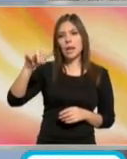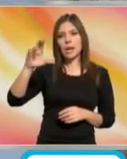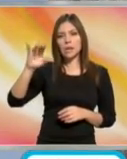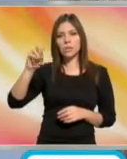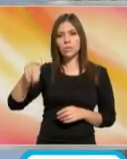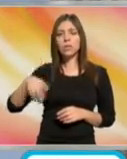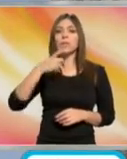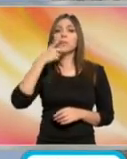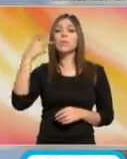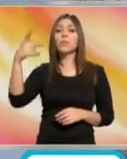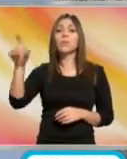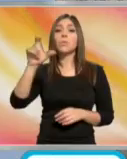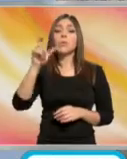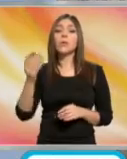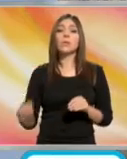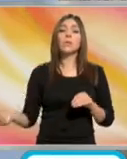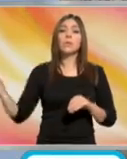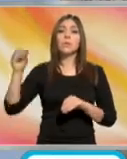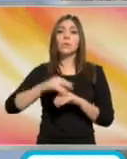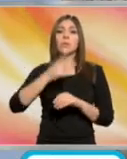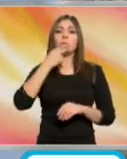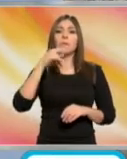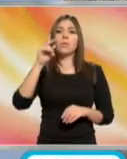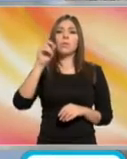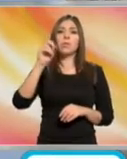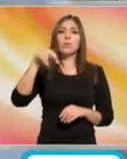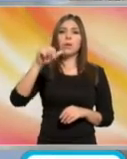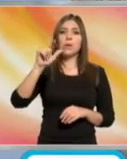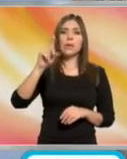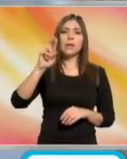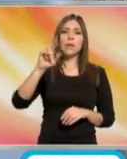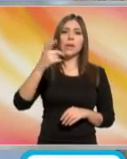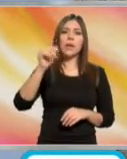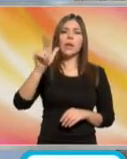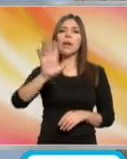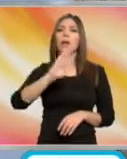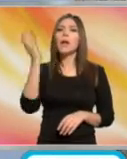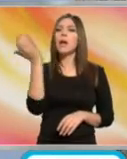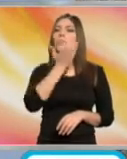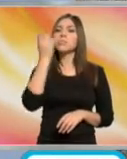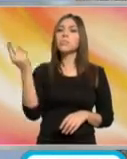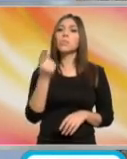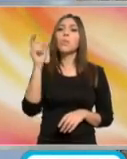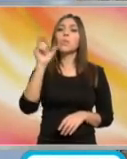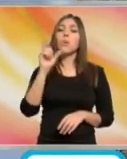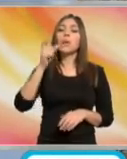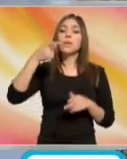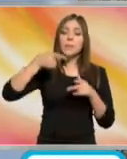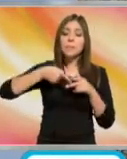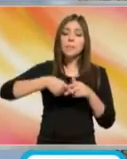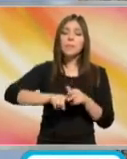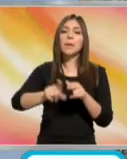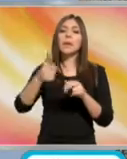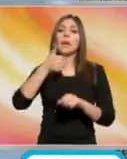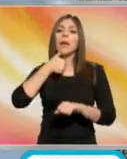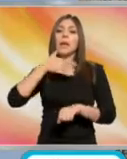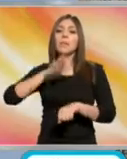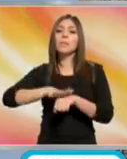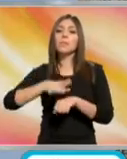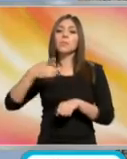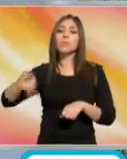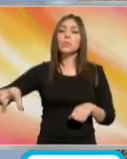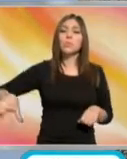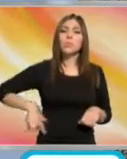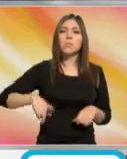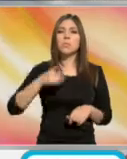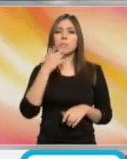partir de la administración de Ronald Reagan se hizo ya una tradición de al principio de cada administración presentar. ¿Después de cuántos